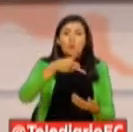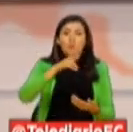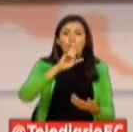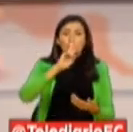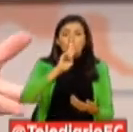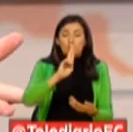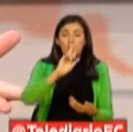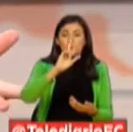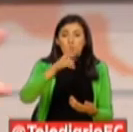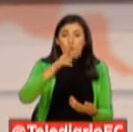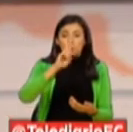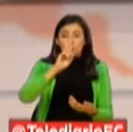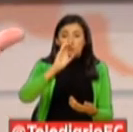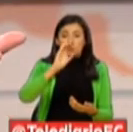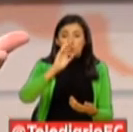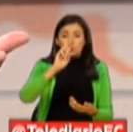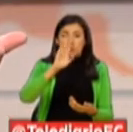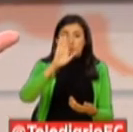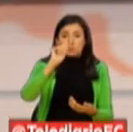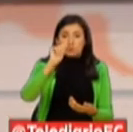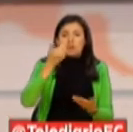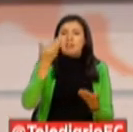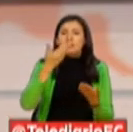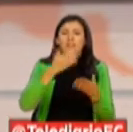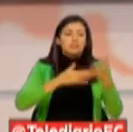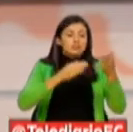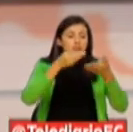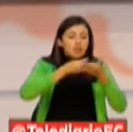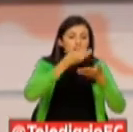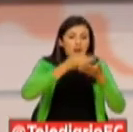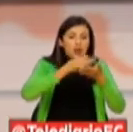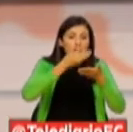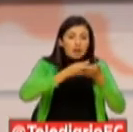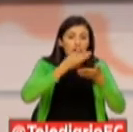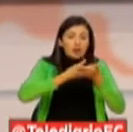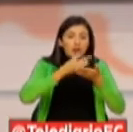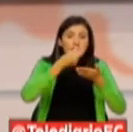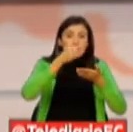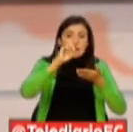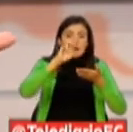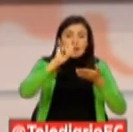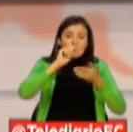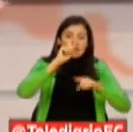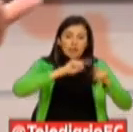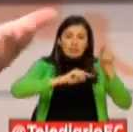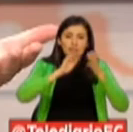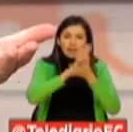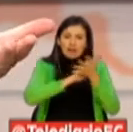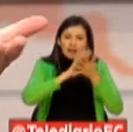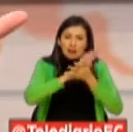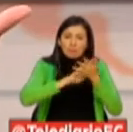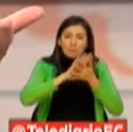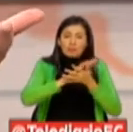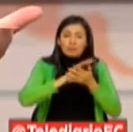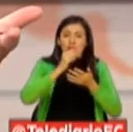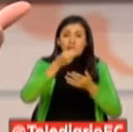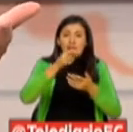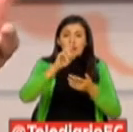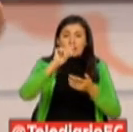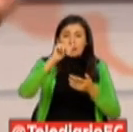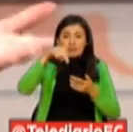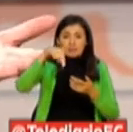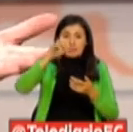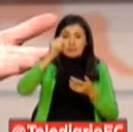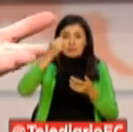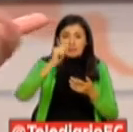Uchucuta, que es una mazamorra con polvo de granos secos, de alberja,